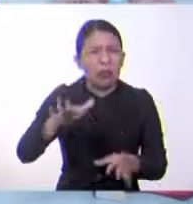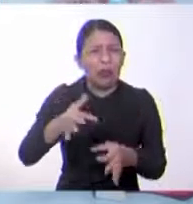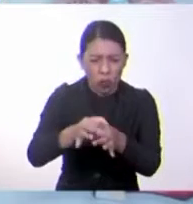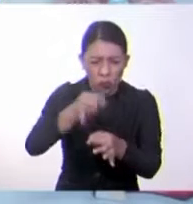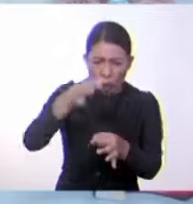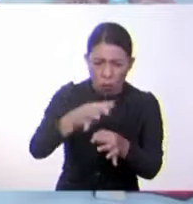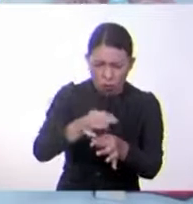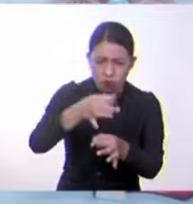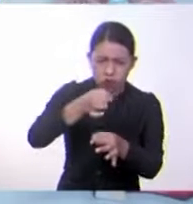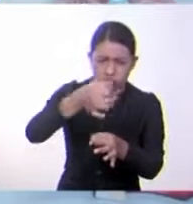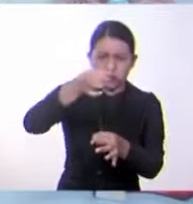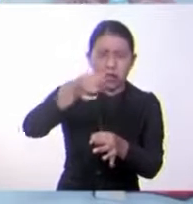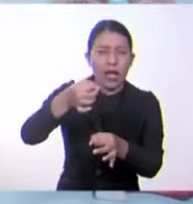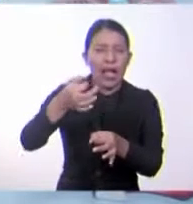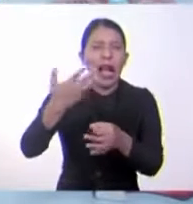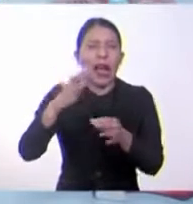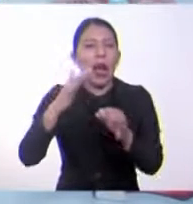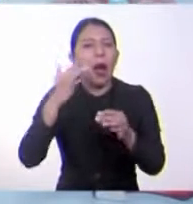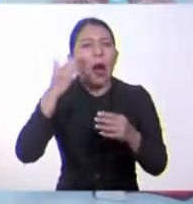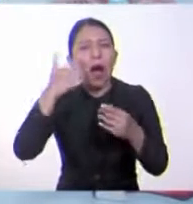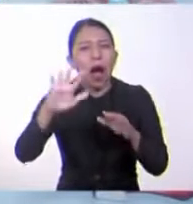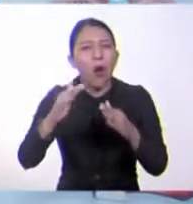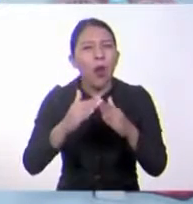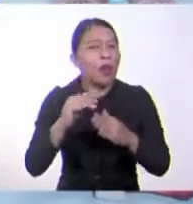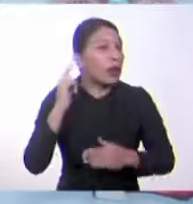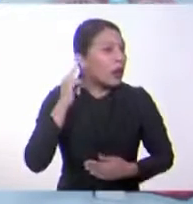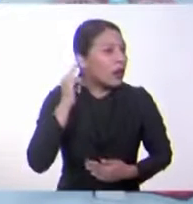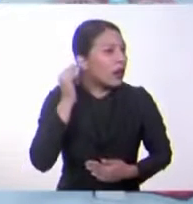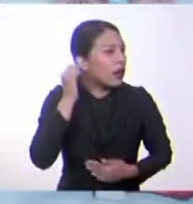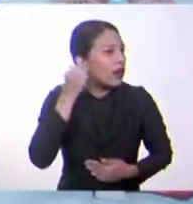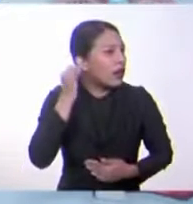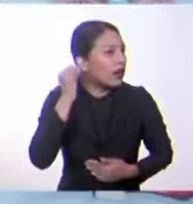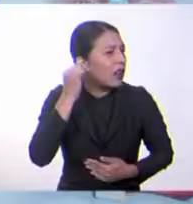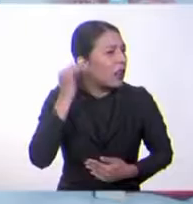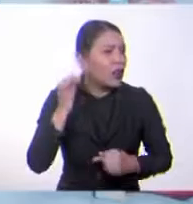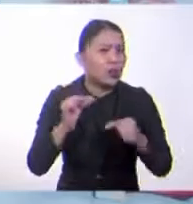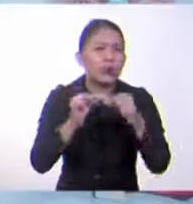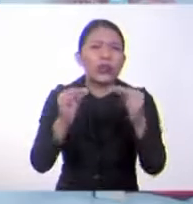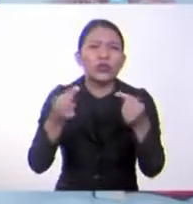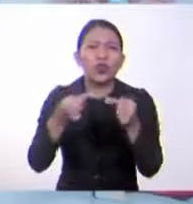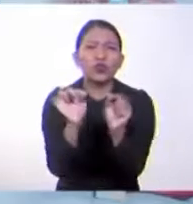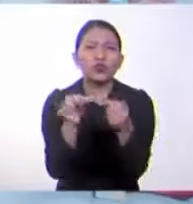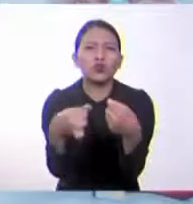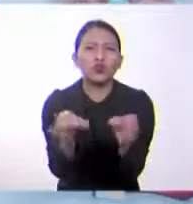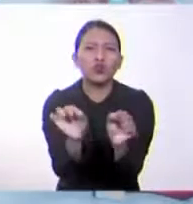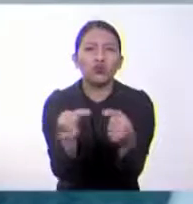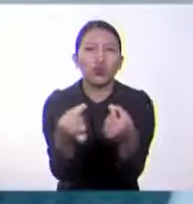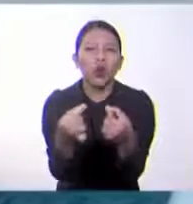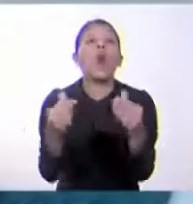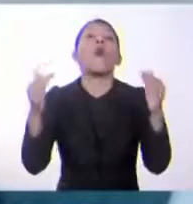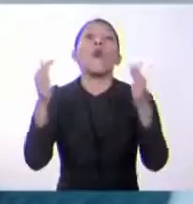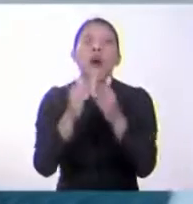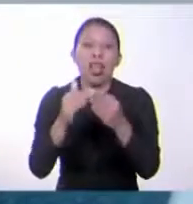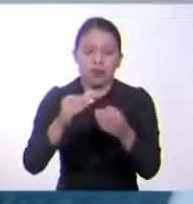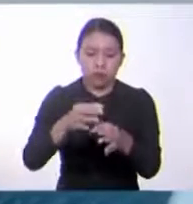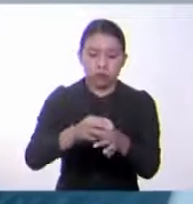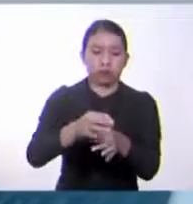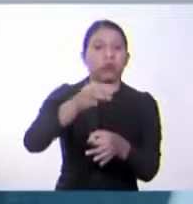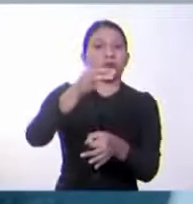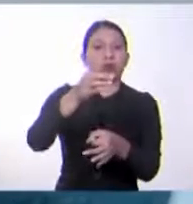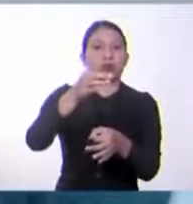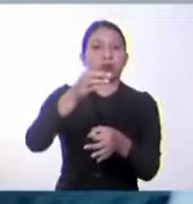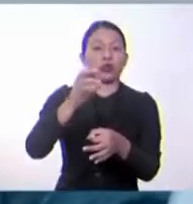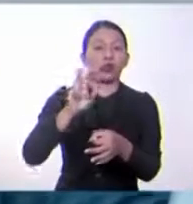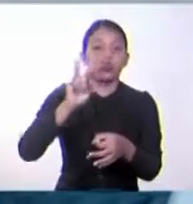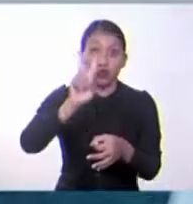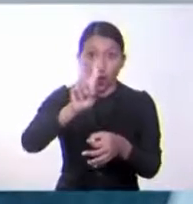como el cartílago flexible que tenemos en nuestra oreja. Esta tráquea son dos tubos